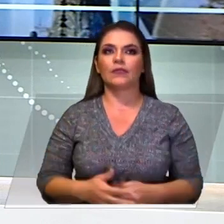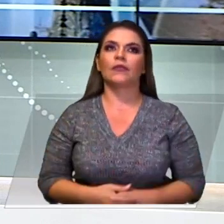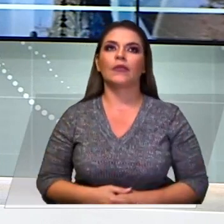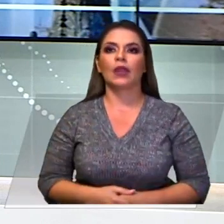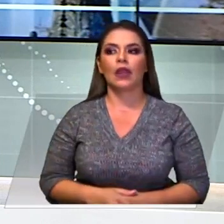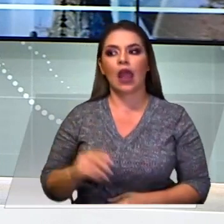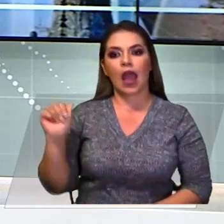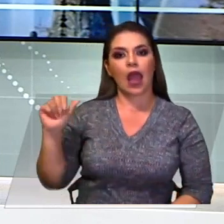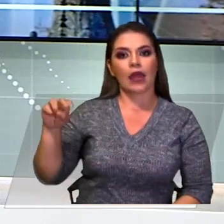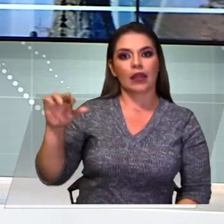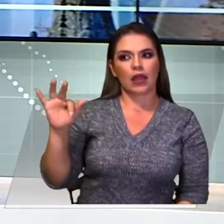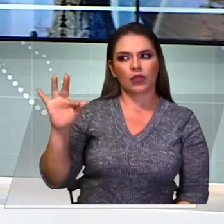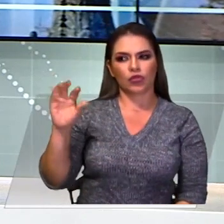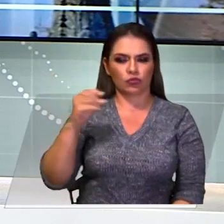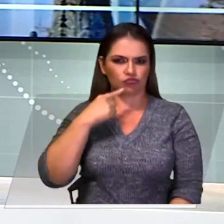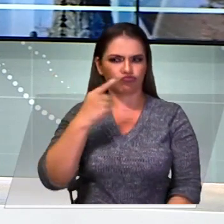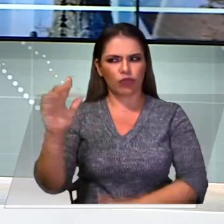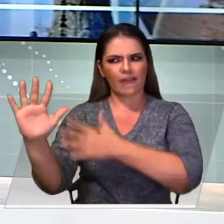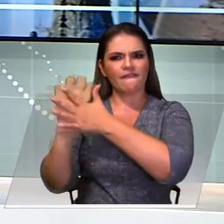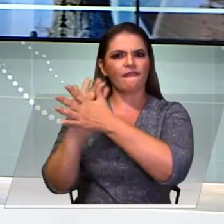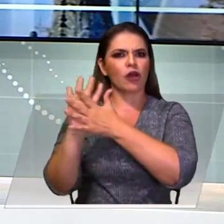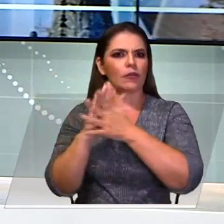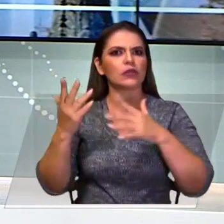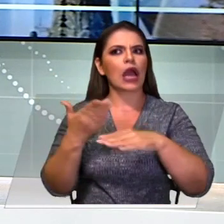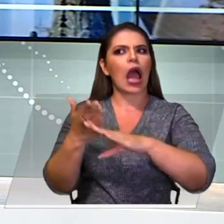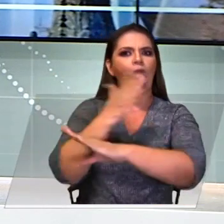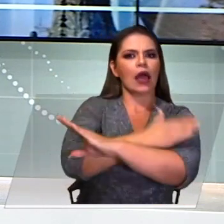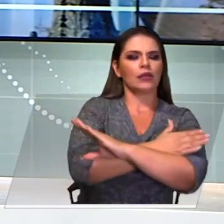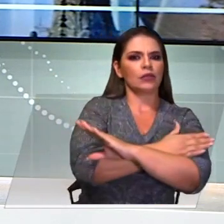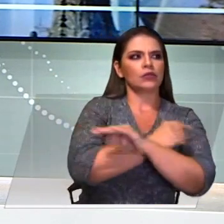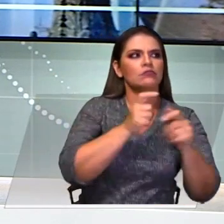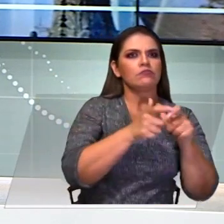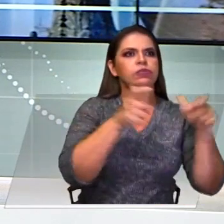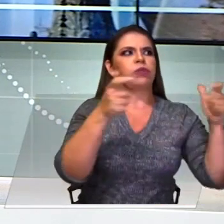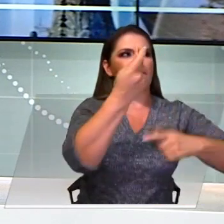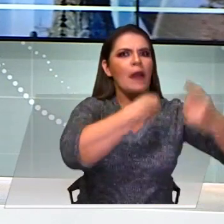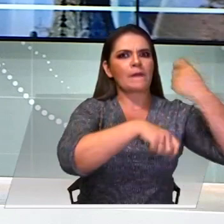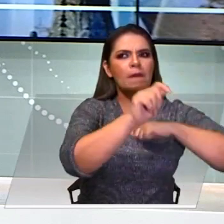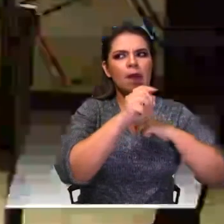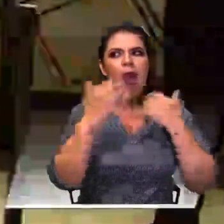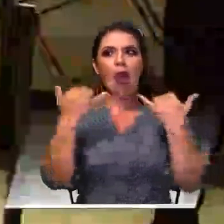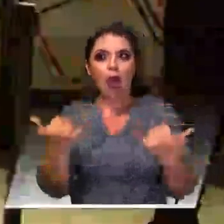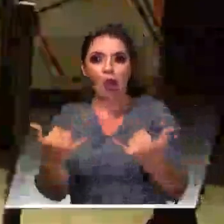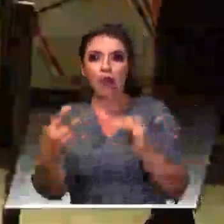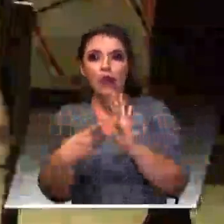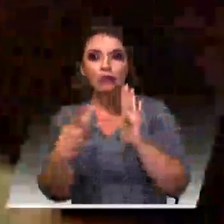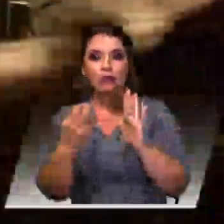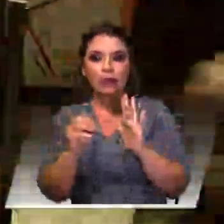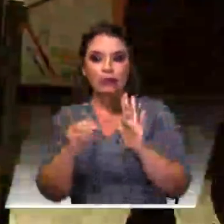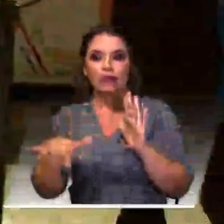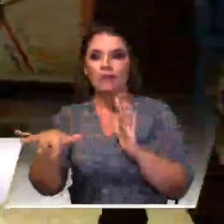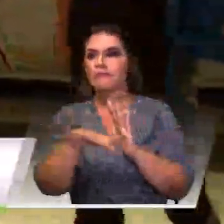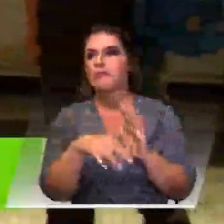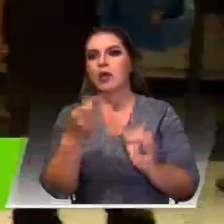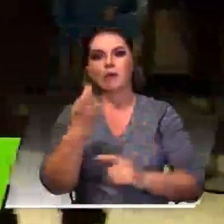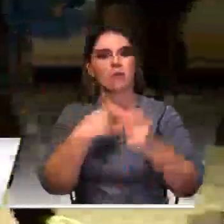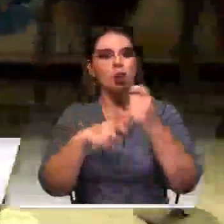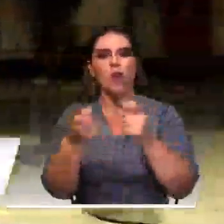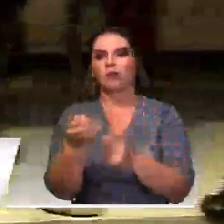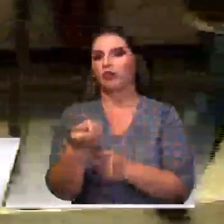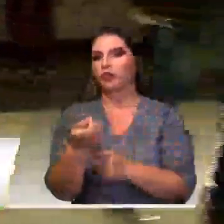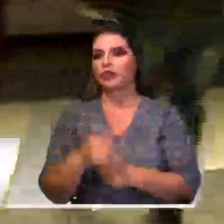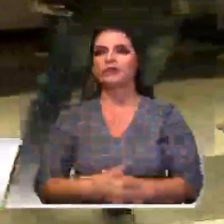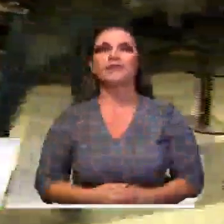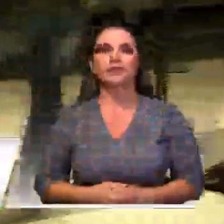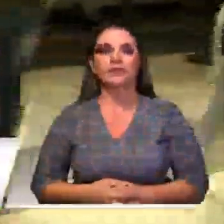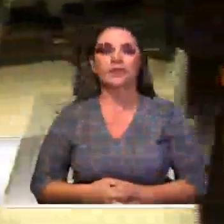han vendido el 20% de lo facturado durante el año 2019. La incertidumbre por las medidas que se adoptan